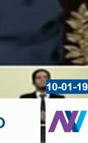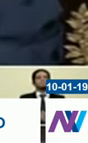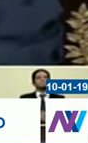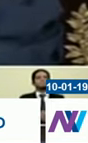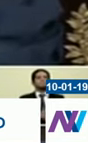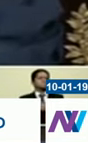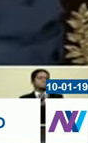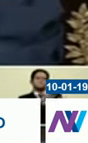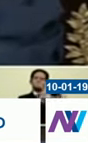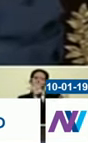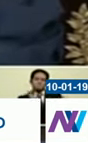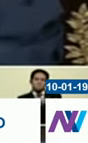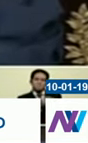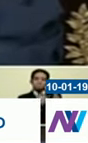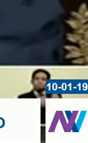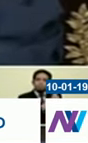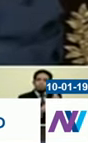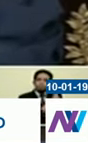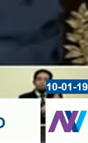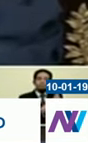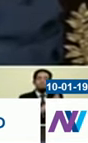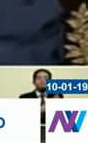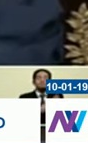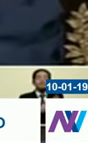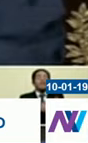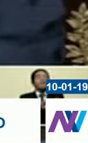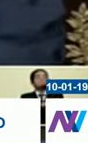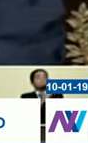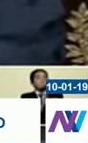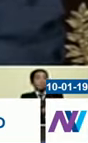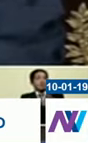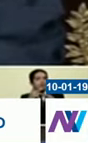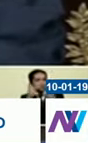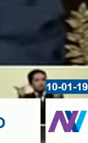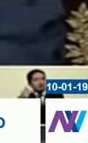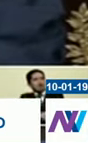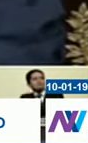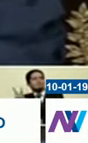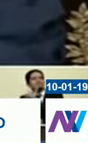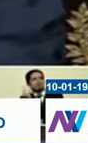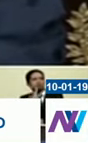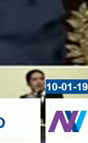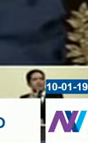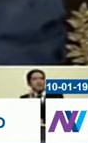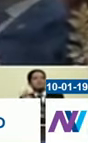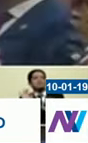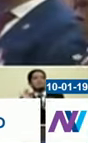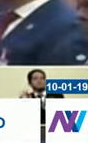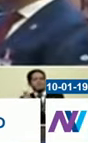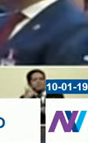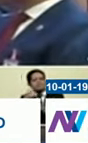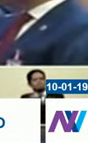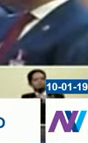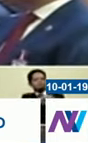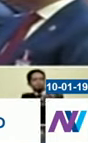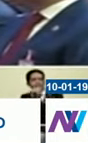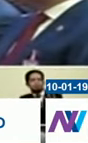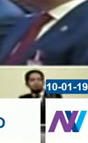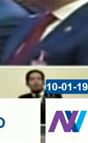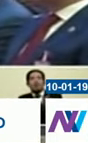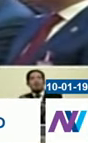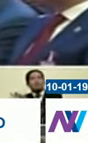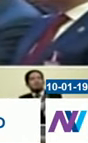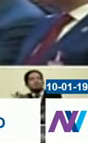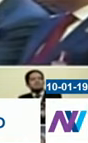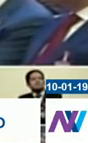esta conceptualización, las ramas del poder público nacional y especialmente el poder judicial tiene el deber